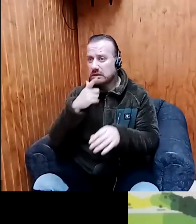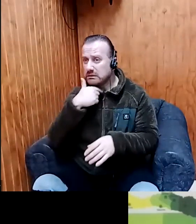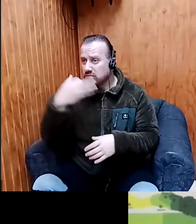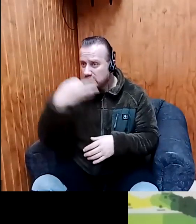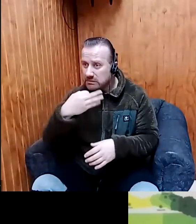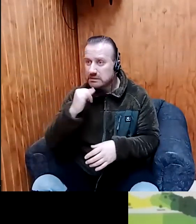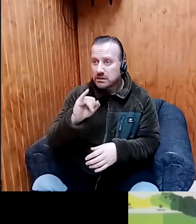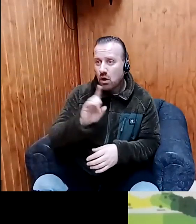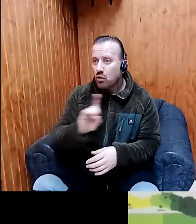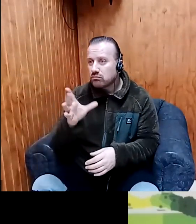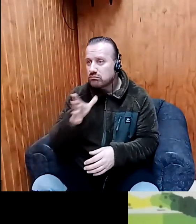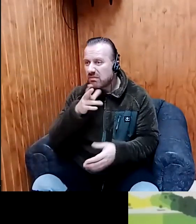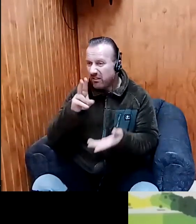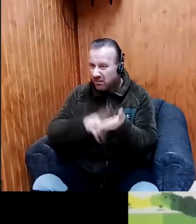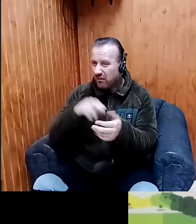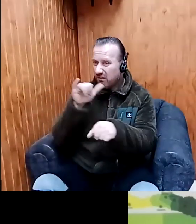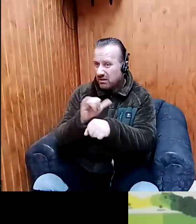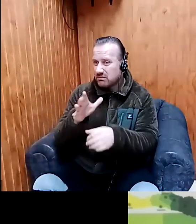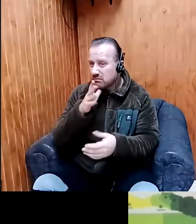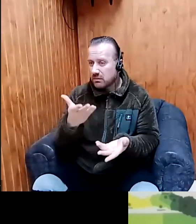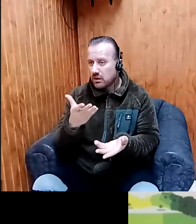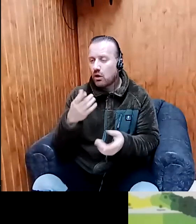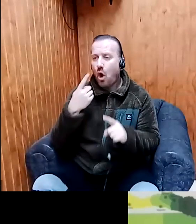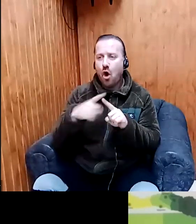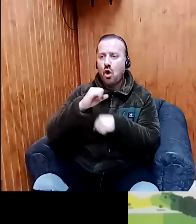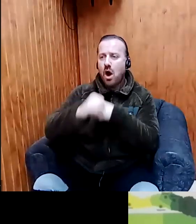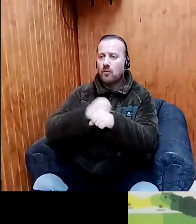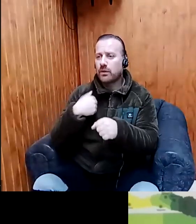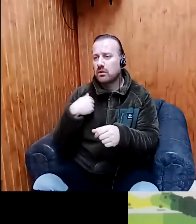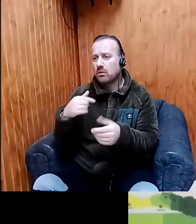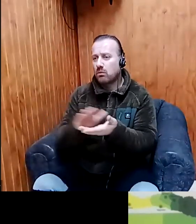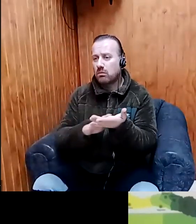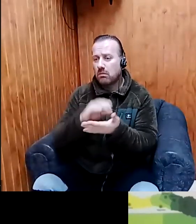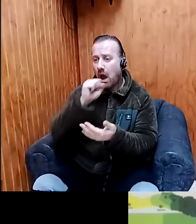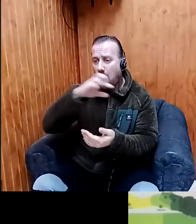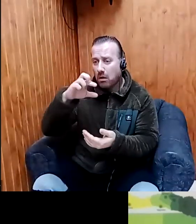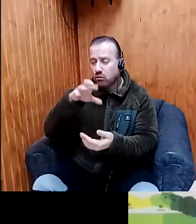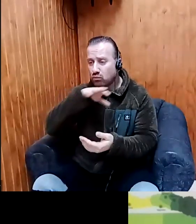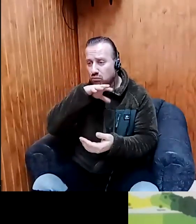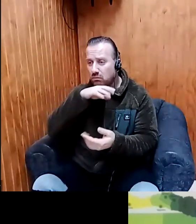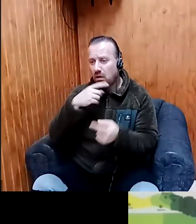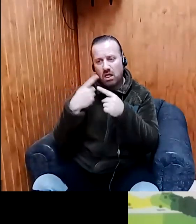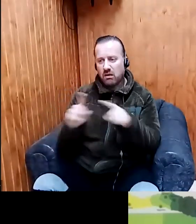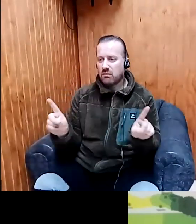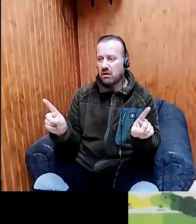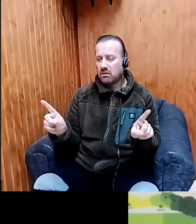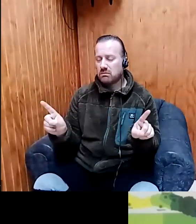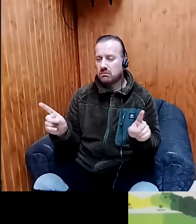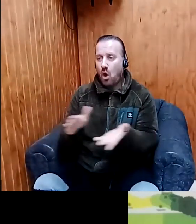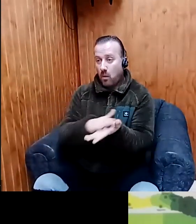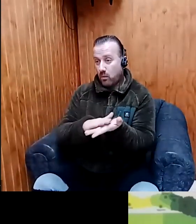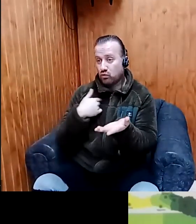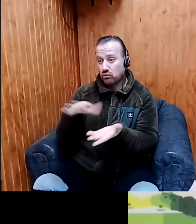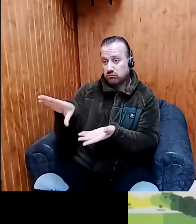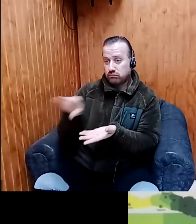que es verdadero, que es falso. Pero, por ejemplo, yo otros años he utilizado las apps de una manera totalmente distinta. Por ejemplo, yo elijo la